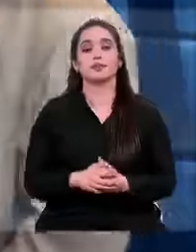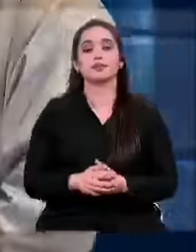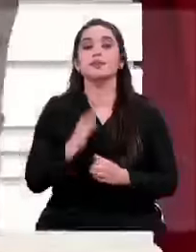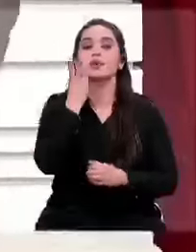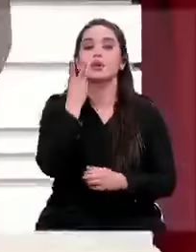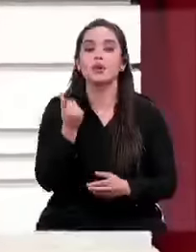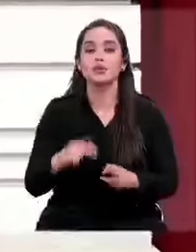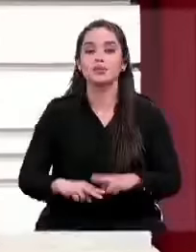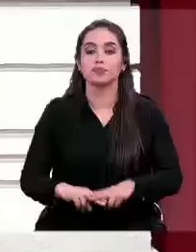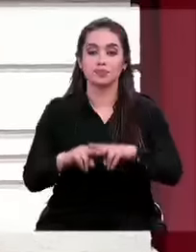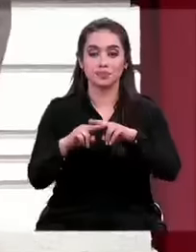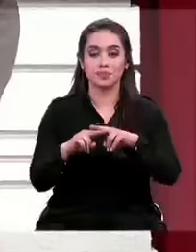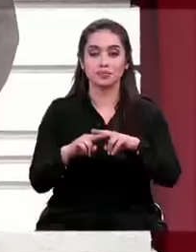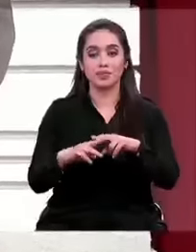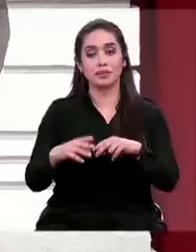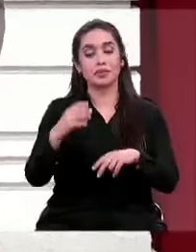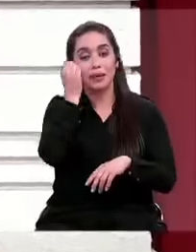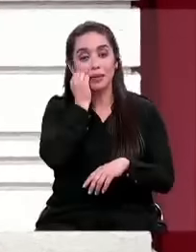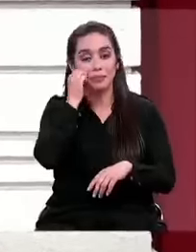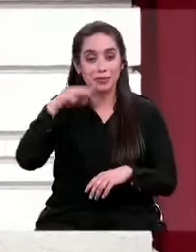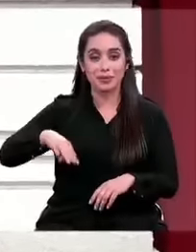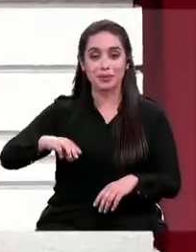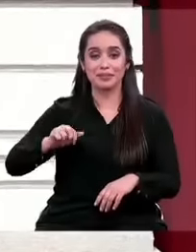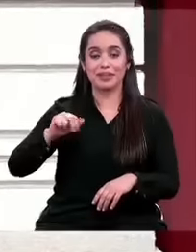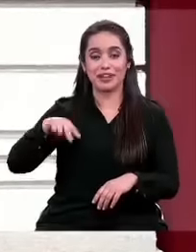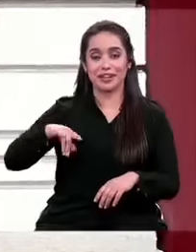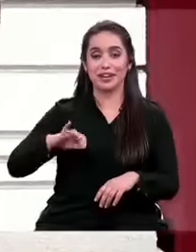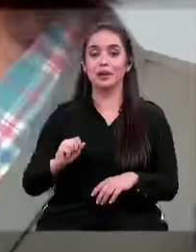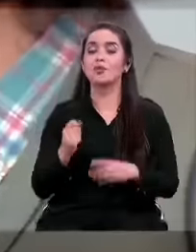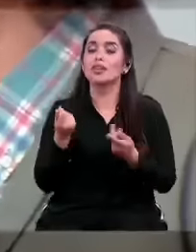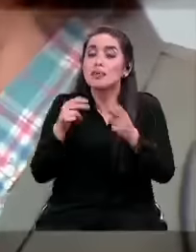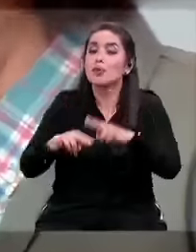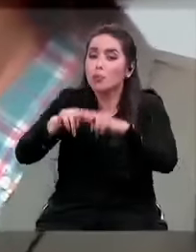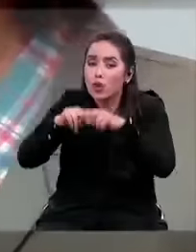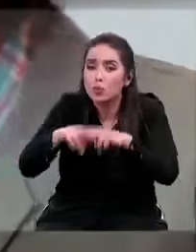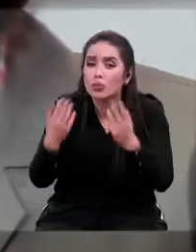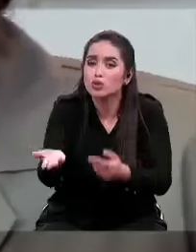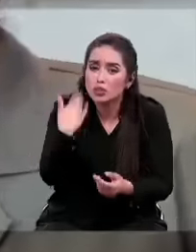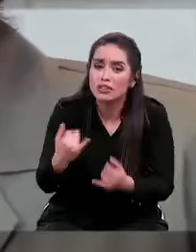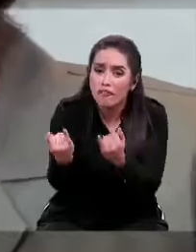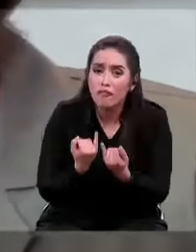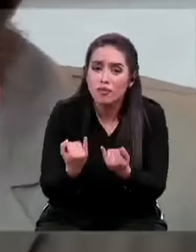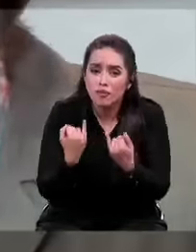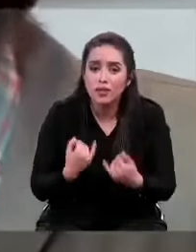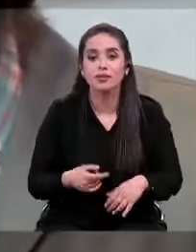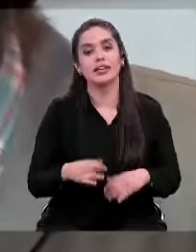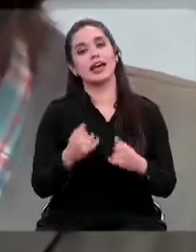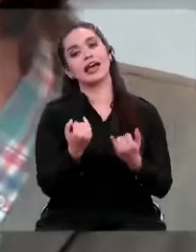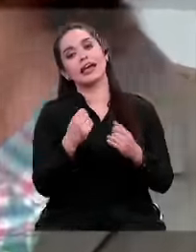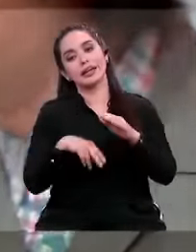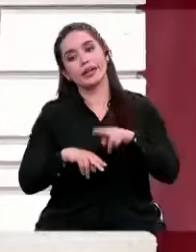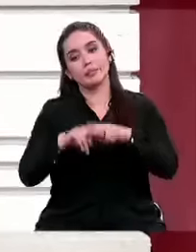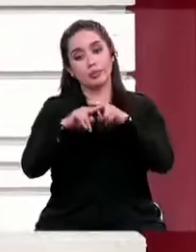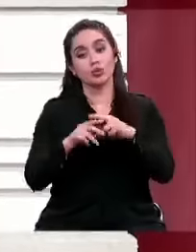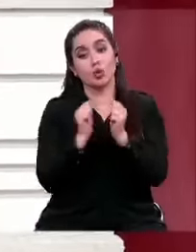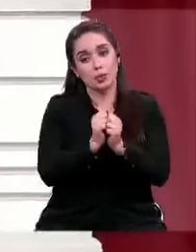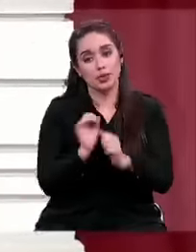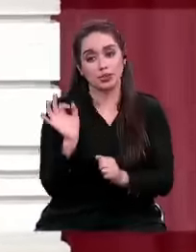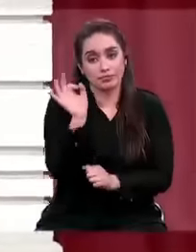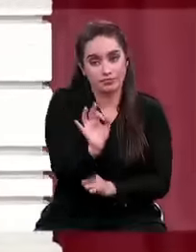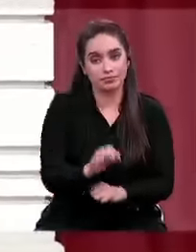¿Cuánto el monto? Bueno, para Plásticos Marambio, un placer estar el aquí. Monto, en esta, bueno, esta, el monto. El monto lo va a dar aquí el compañero. ¿Cuánto